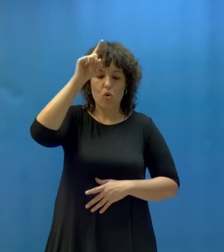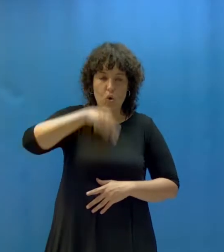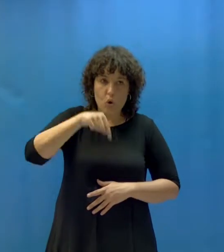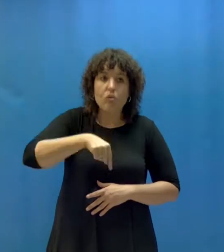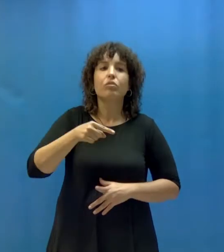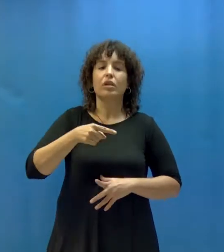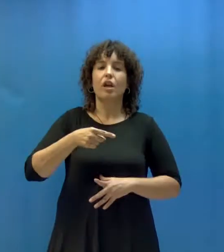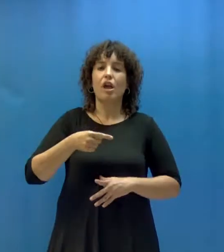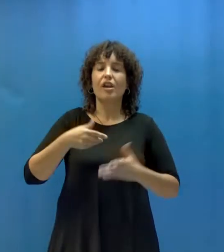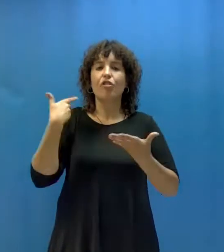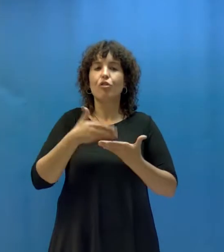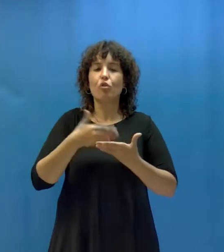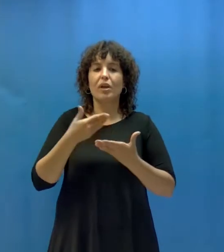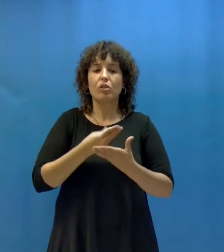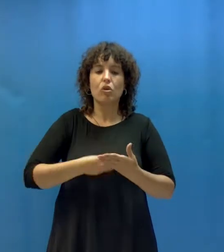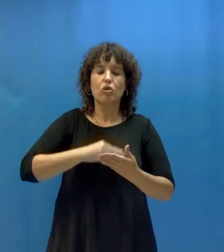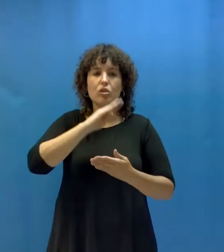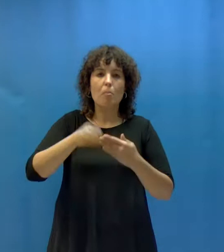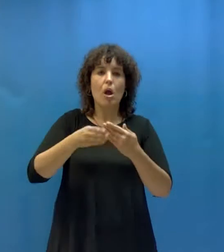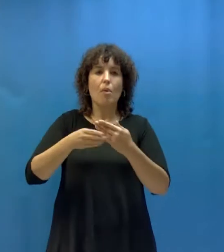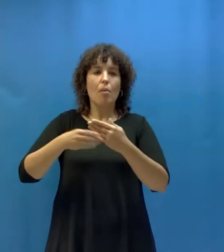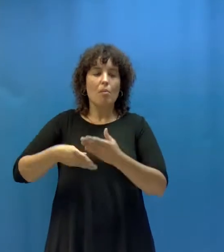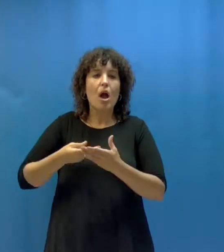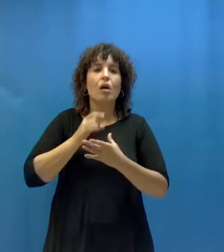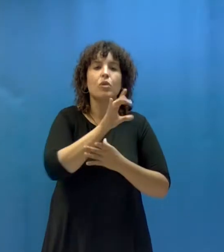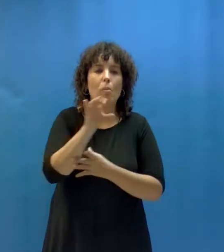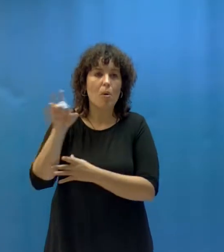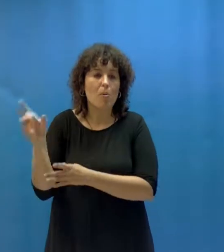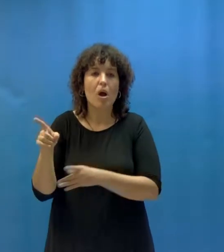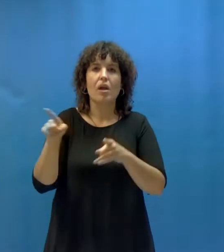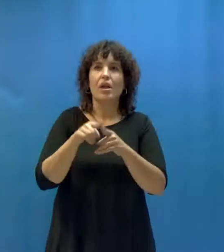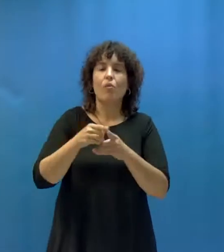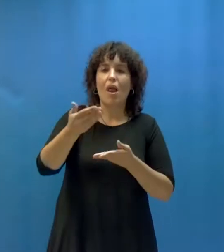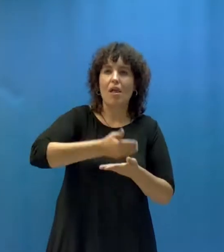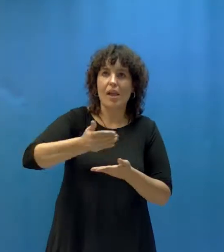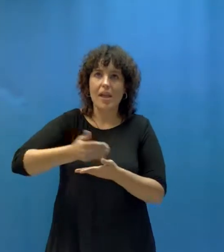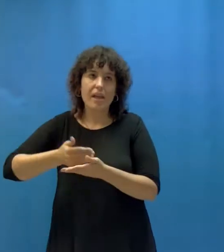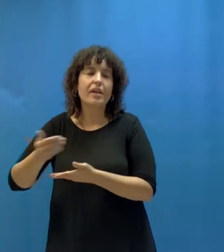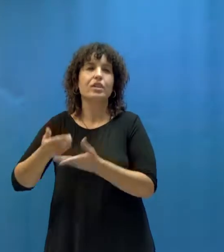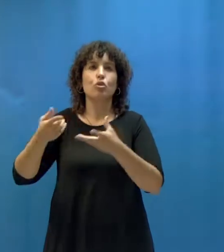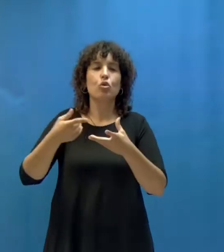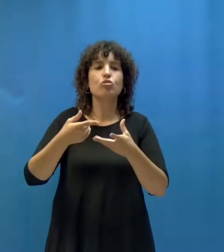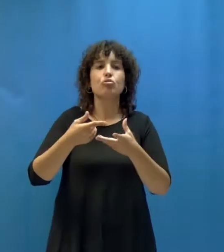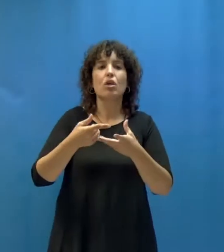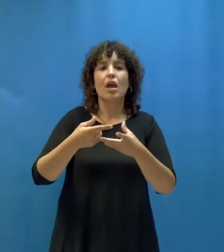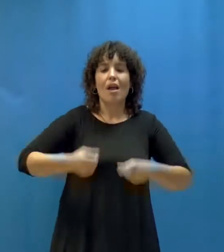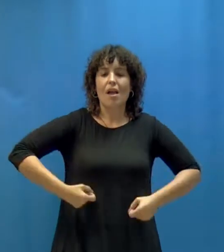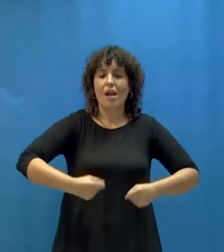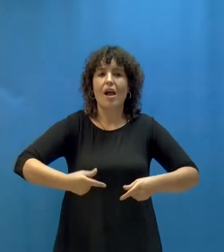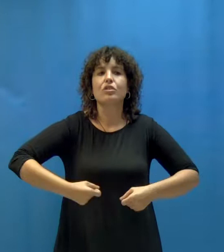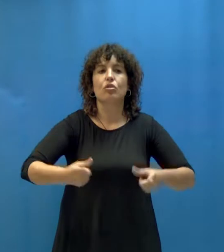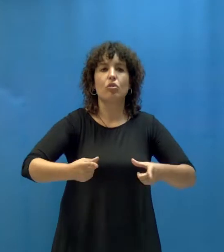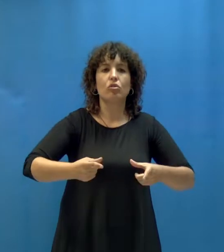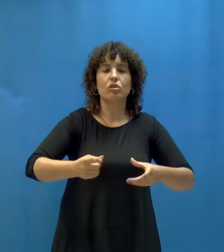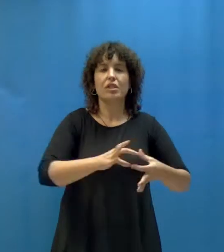documentación, como es el resumen de clasificación económica, el desglose de los ingresos corrientes, los ingresos de capital y financieros, de los gastos corrientes, las operaciones